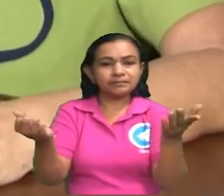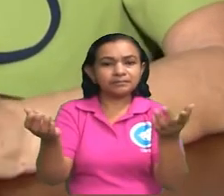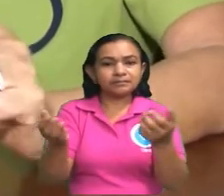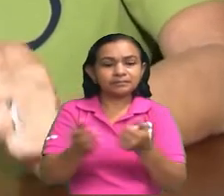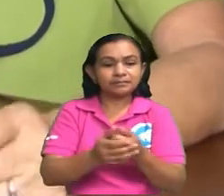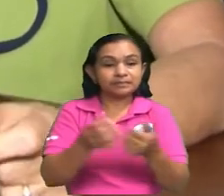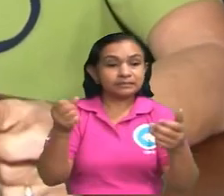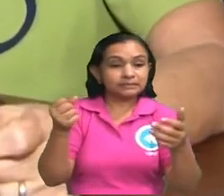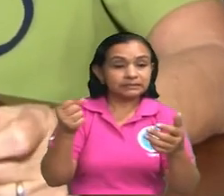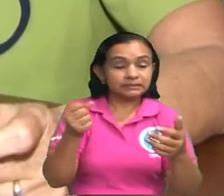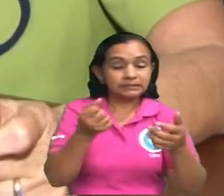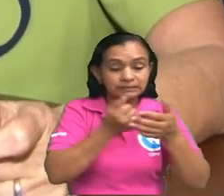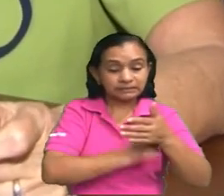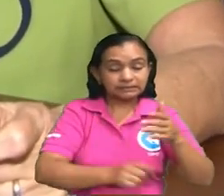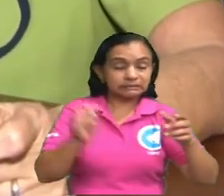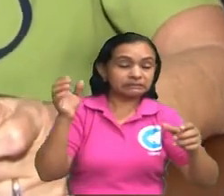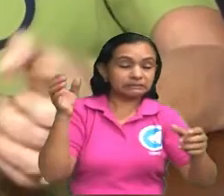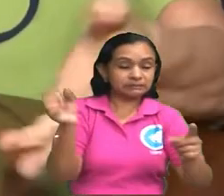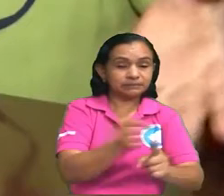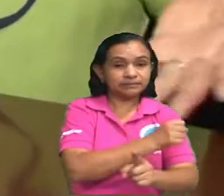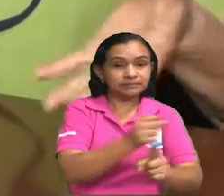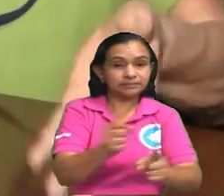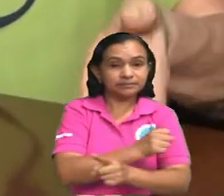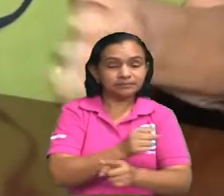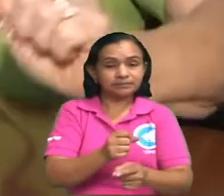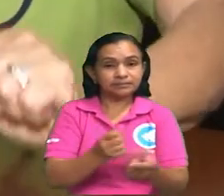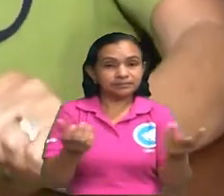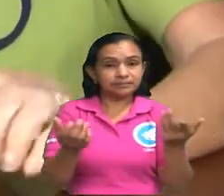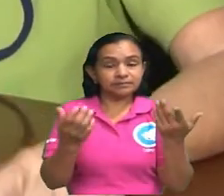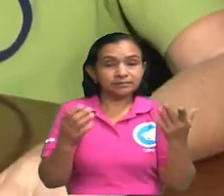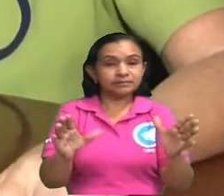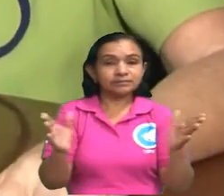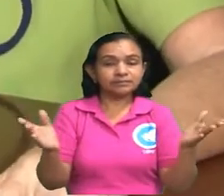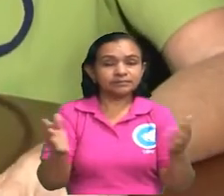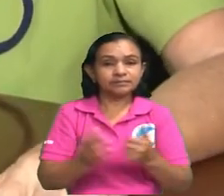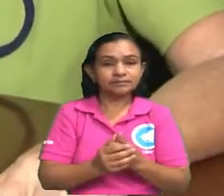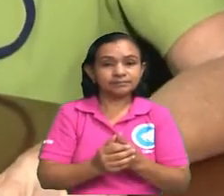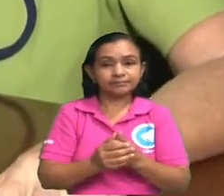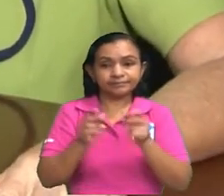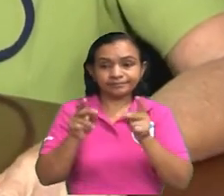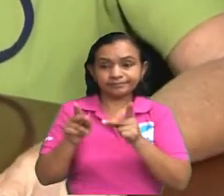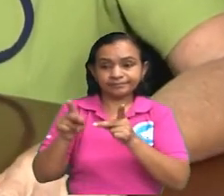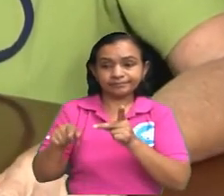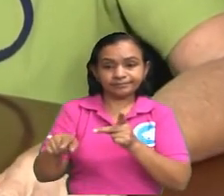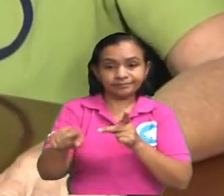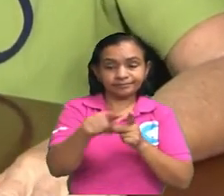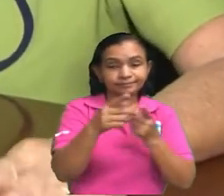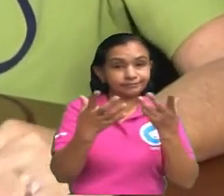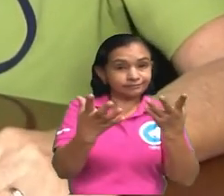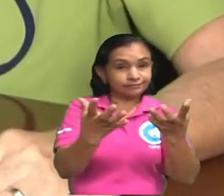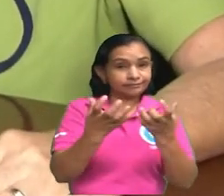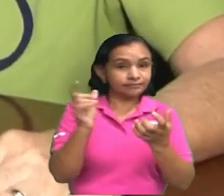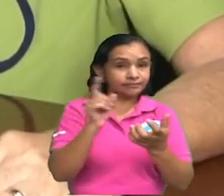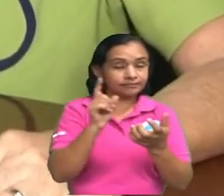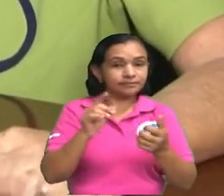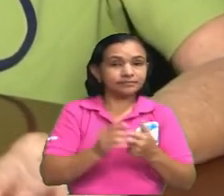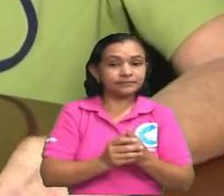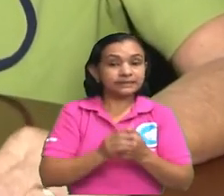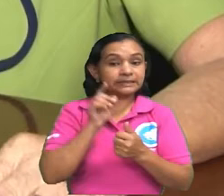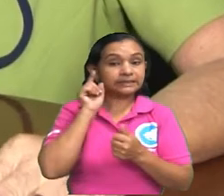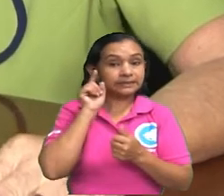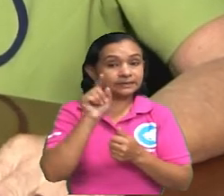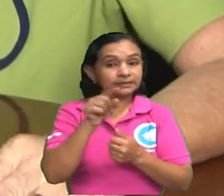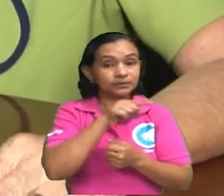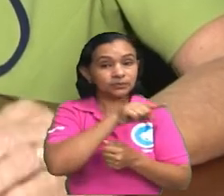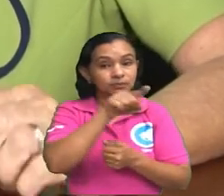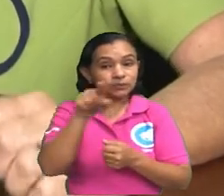está maltratando a los hijos, o porque está cometiendo un delito? Esa gente no nos quiere. Bueno, ahí está el arte. Ustedes